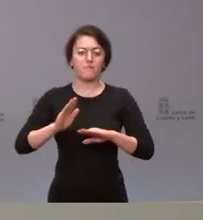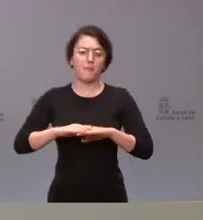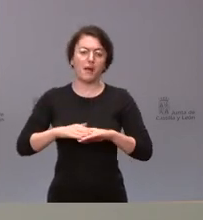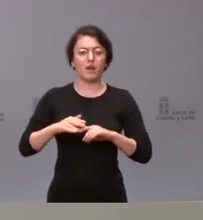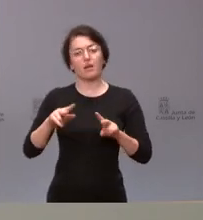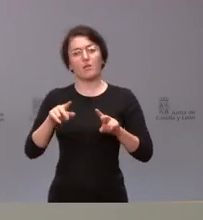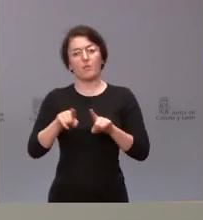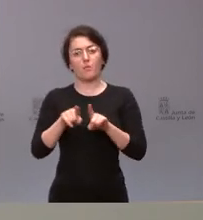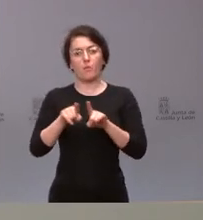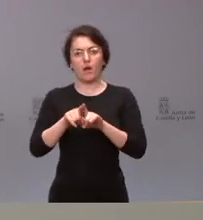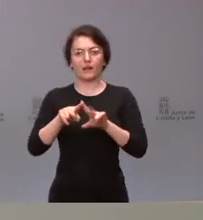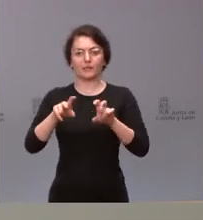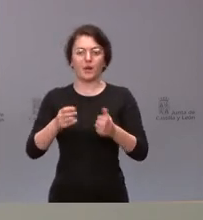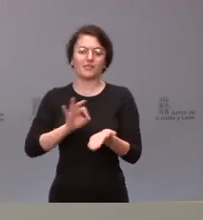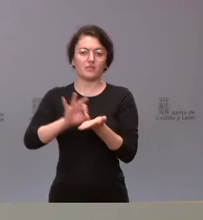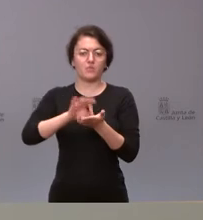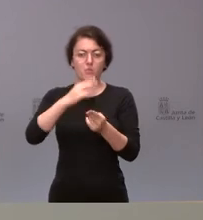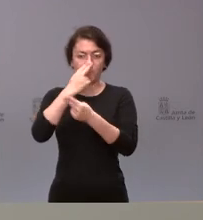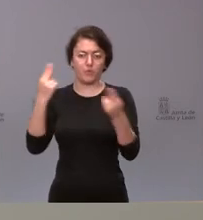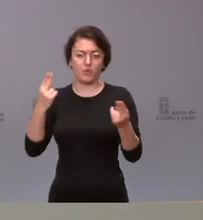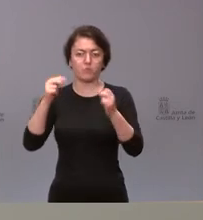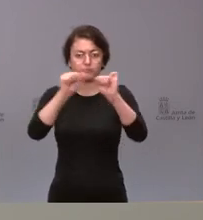garantía en prestación de los servicios públicos por parte de la Junta de Castilla y León.